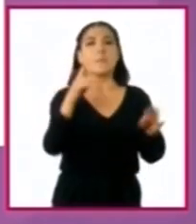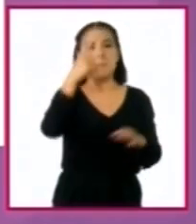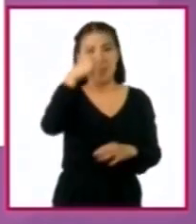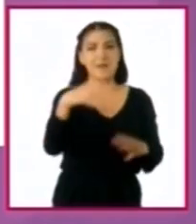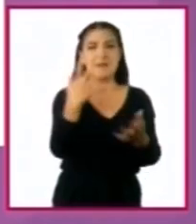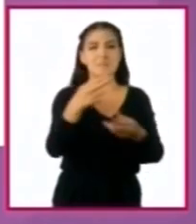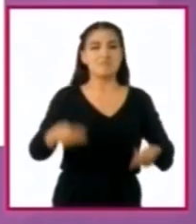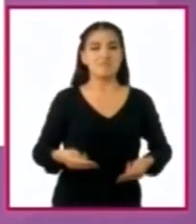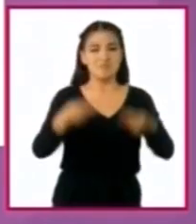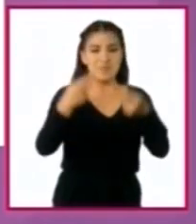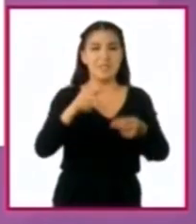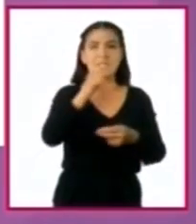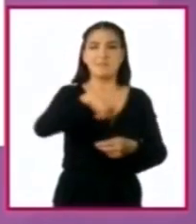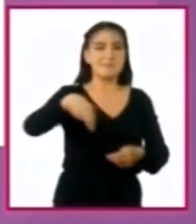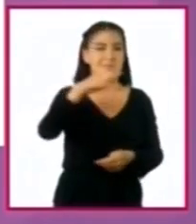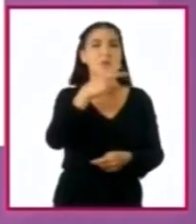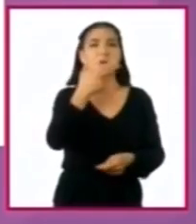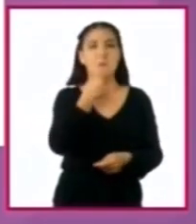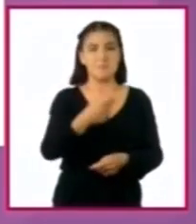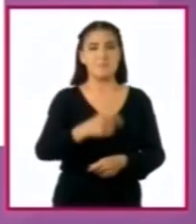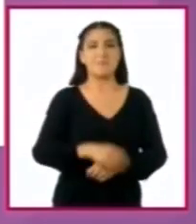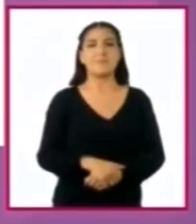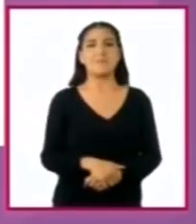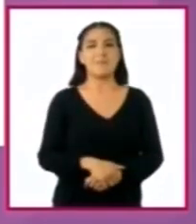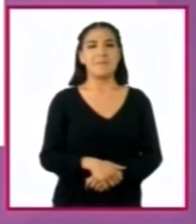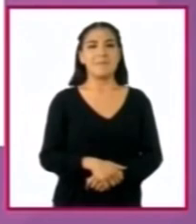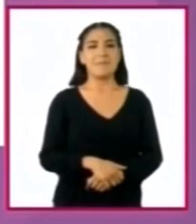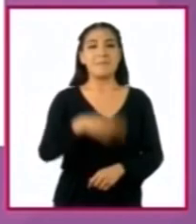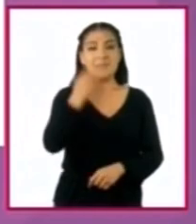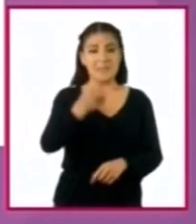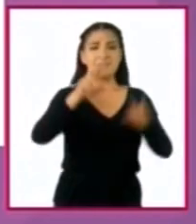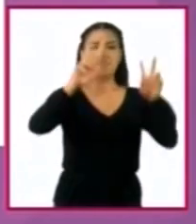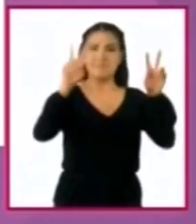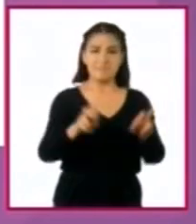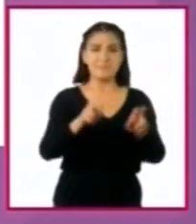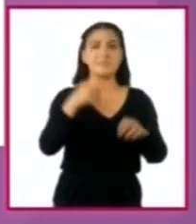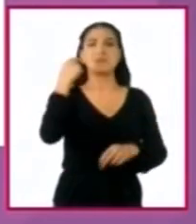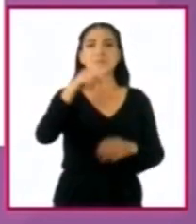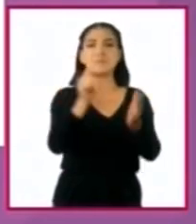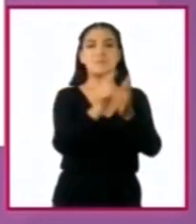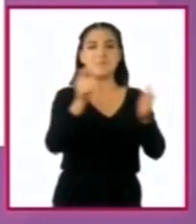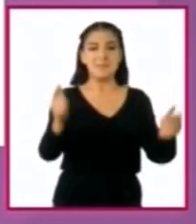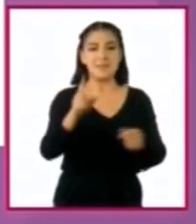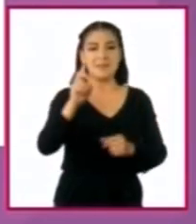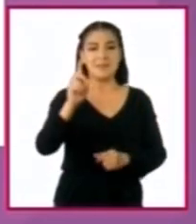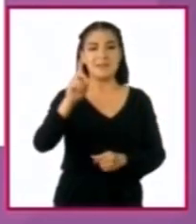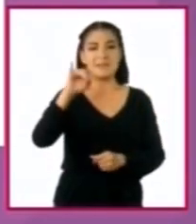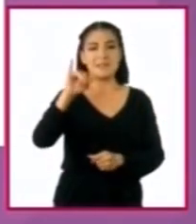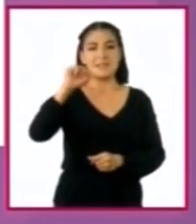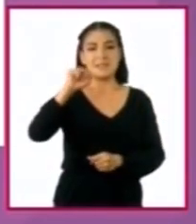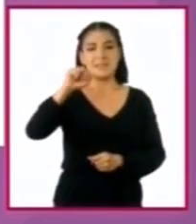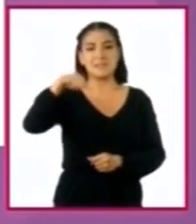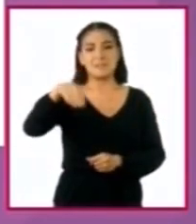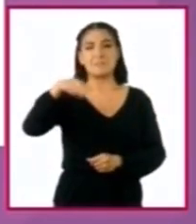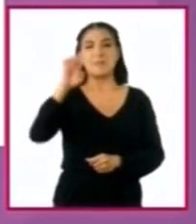en los negocios de los hombres. Stevin escribió un libro llamado La Dism, que se publicó